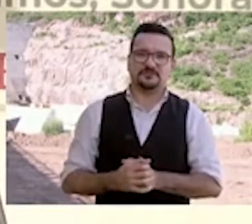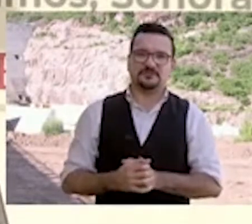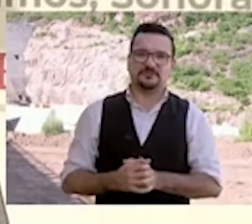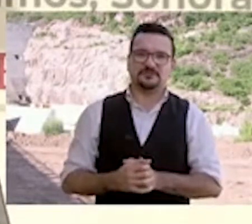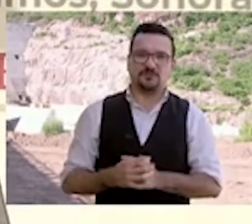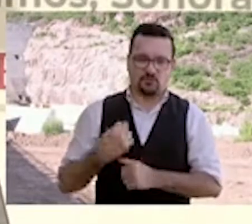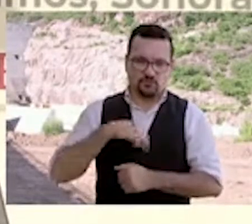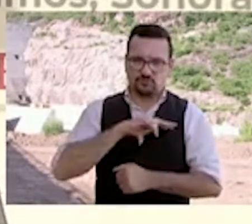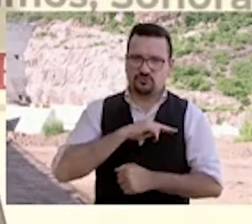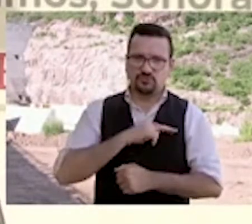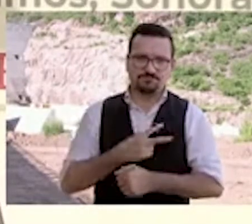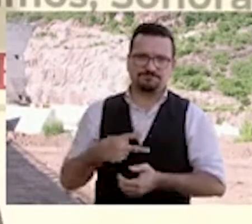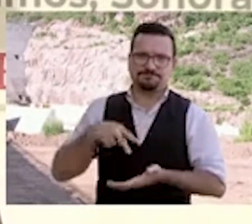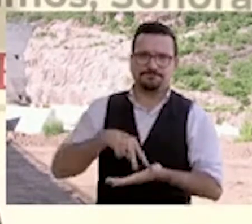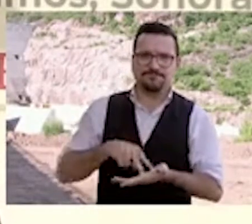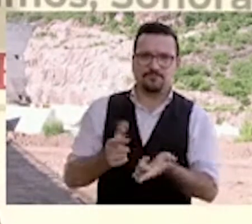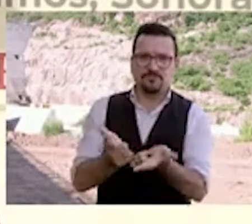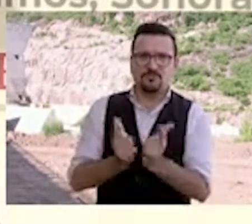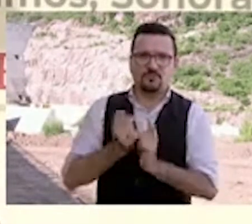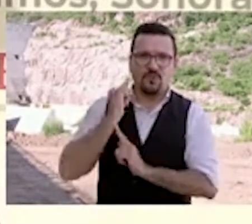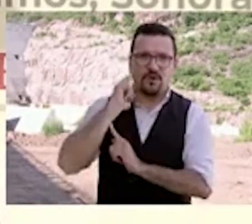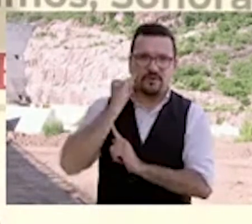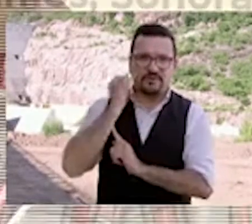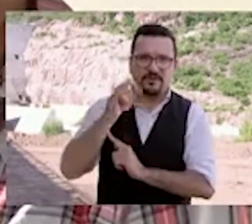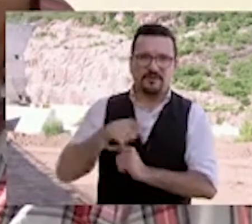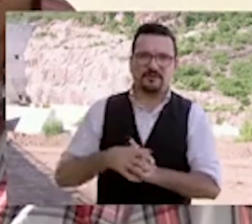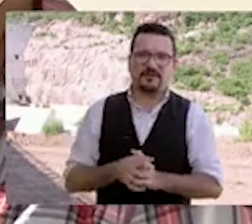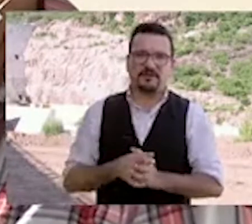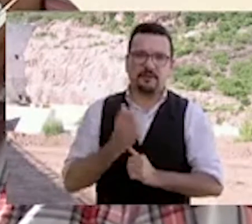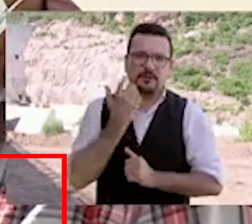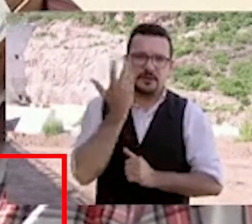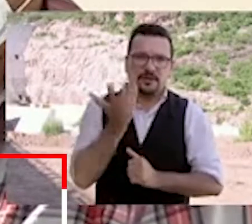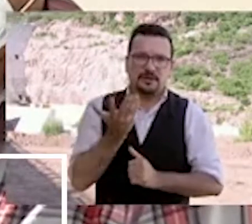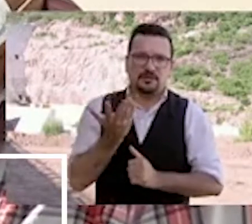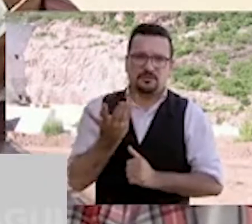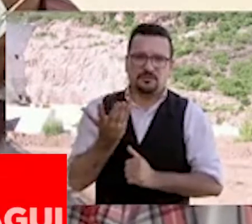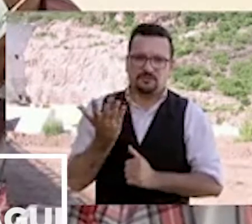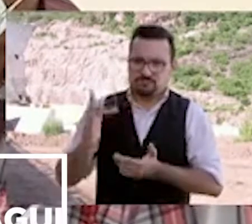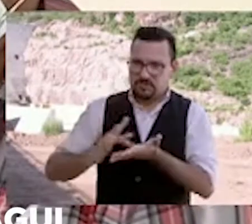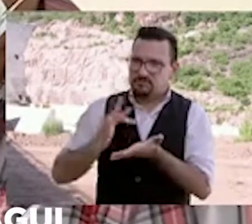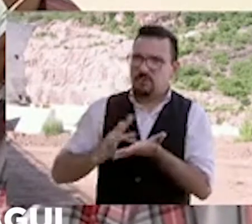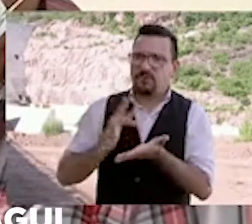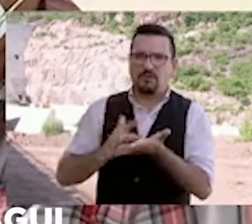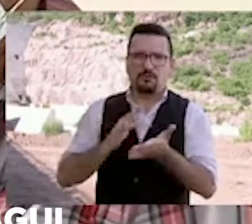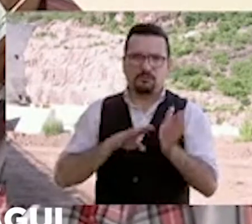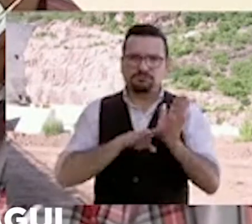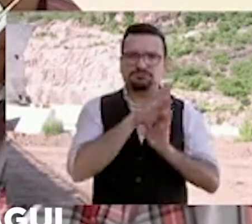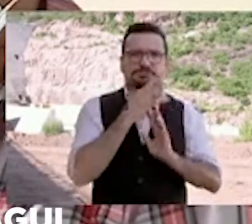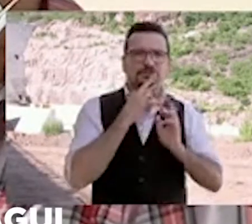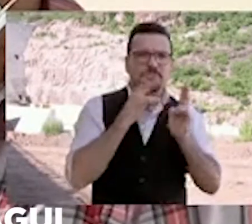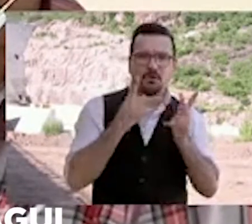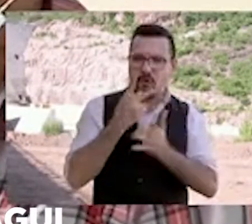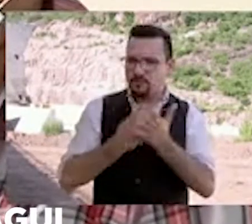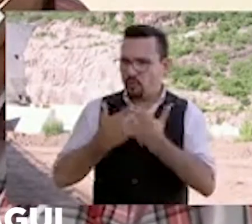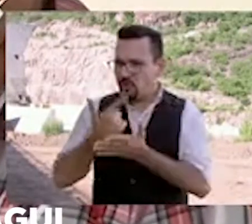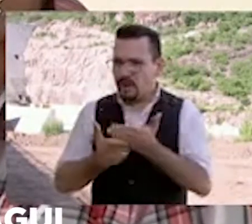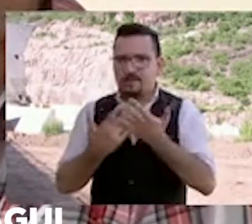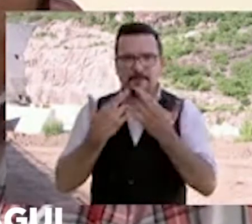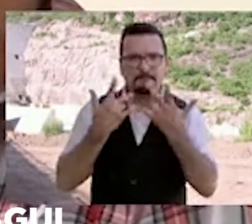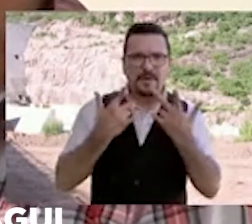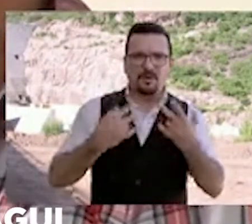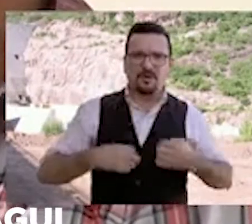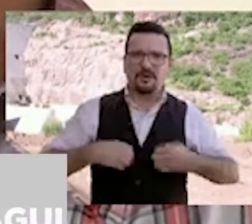guarijía, quien hizo el reclamo de la falta de apoyos para su comunidad. Queremos apoyo, queremos programas, mejoramiento de